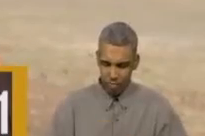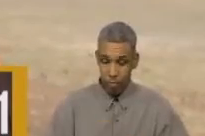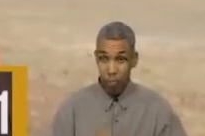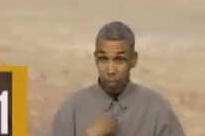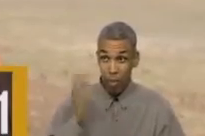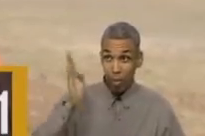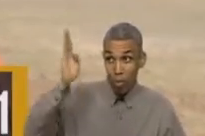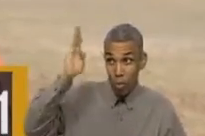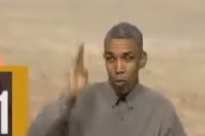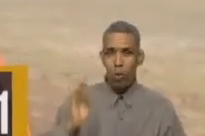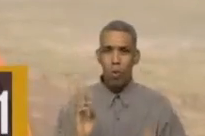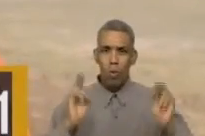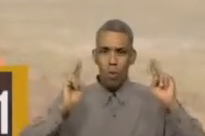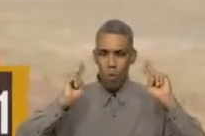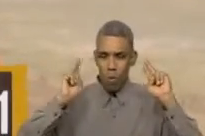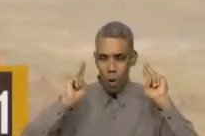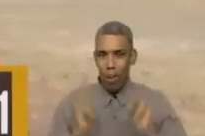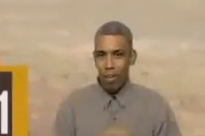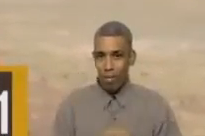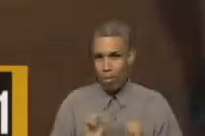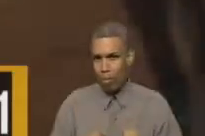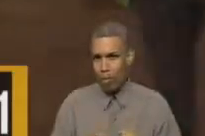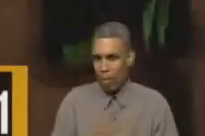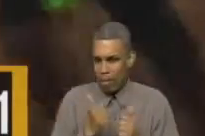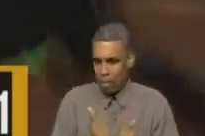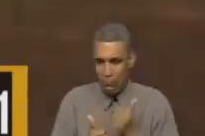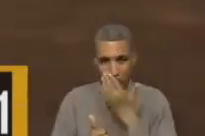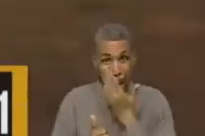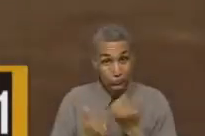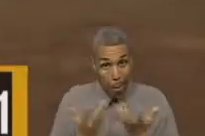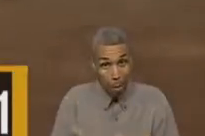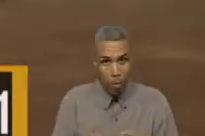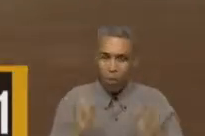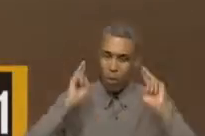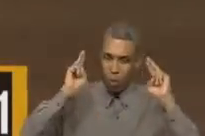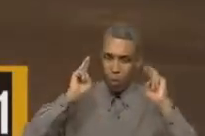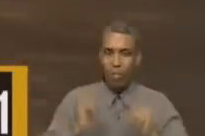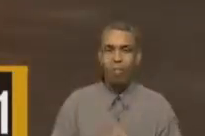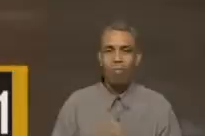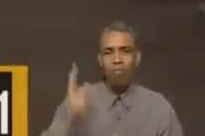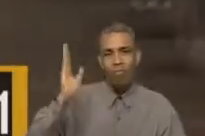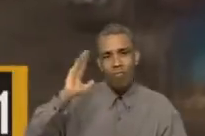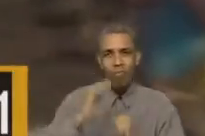quiere, las cosas que nos salgan como nosotros queremos,